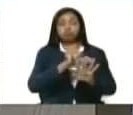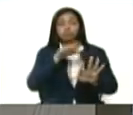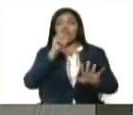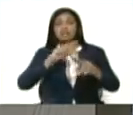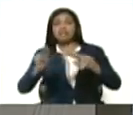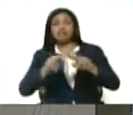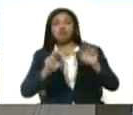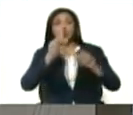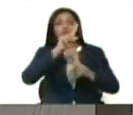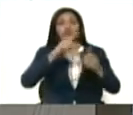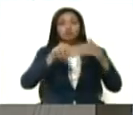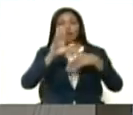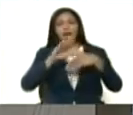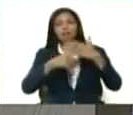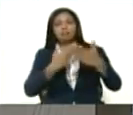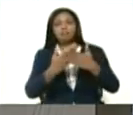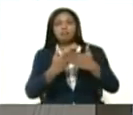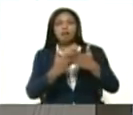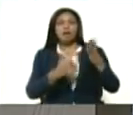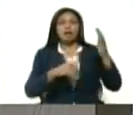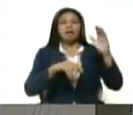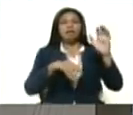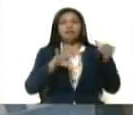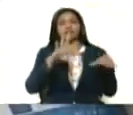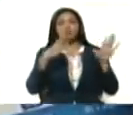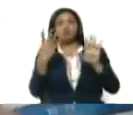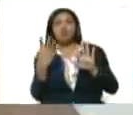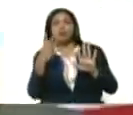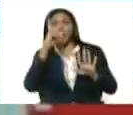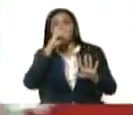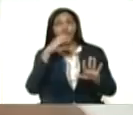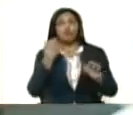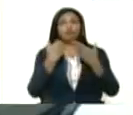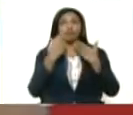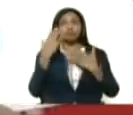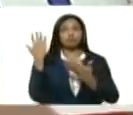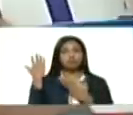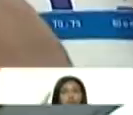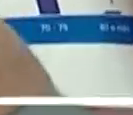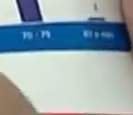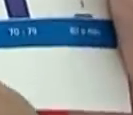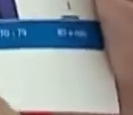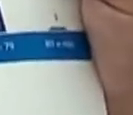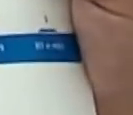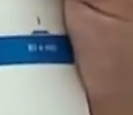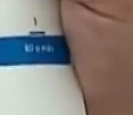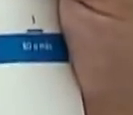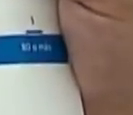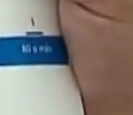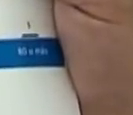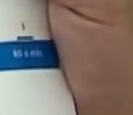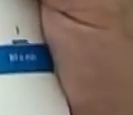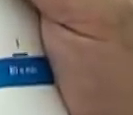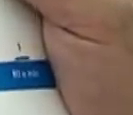entre 11, 12, 14 y 15 años de edad, atención las y los jóvenes.